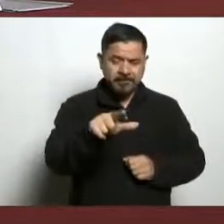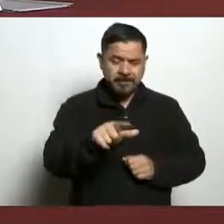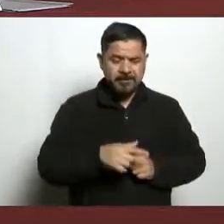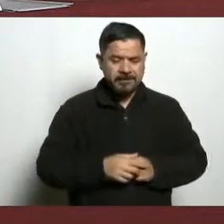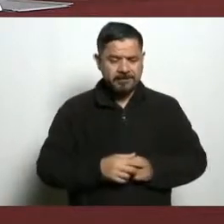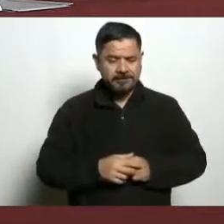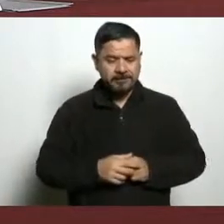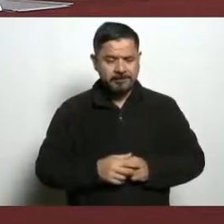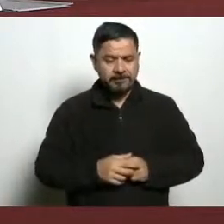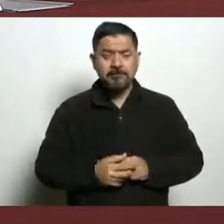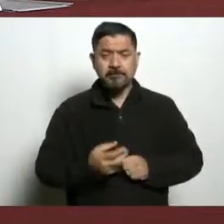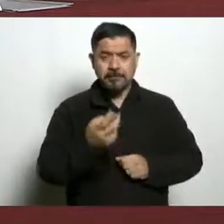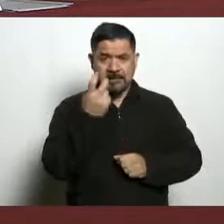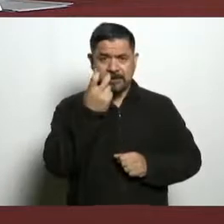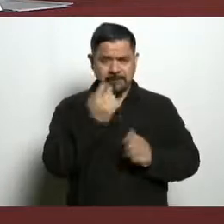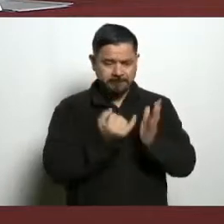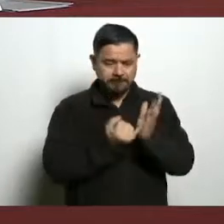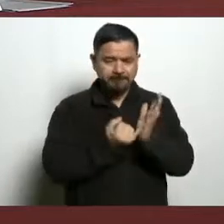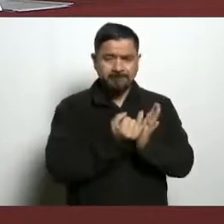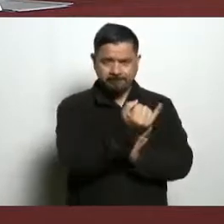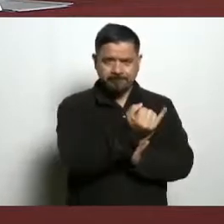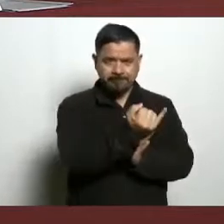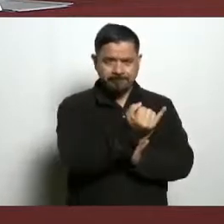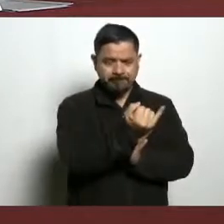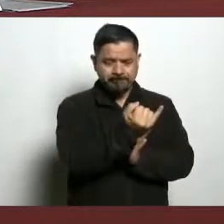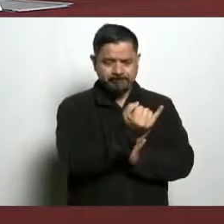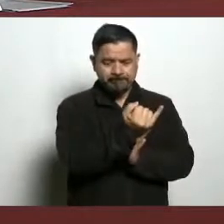con esta decisión